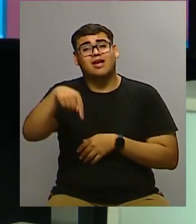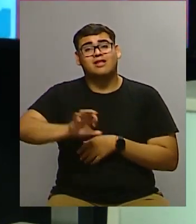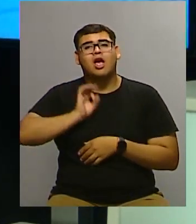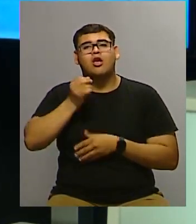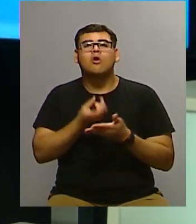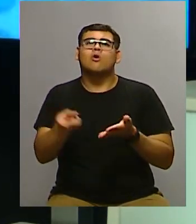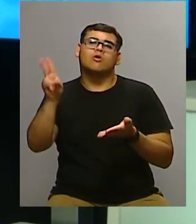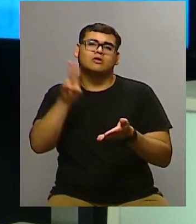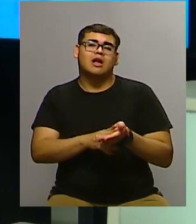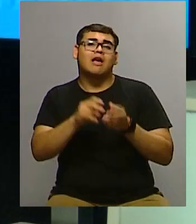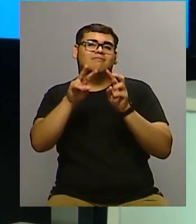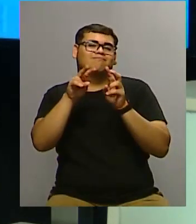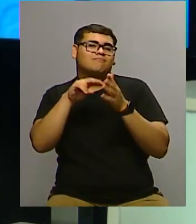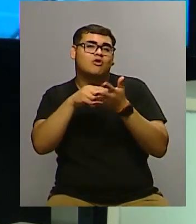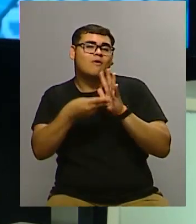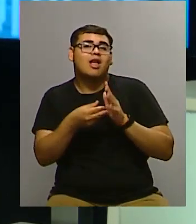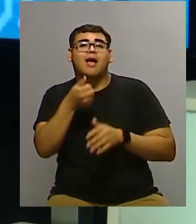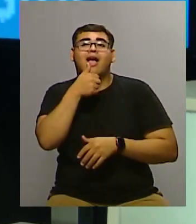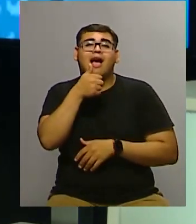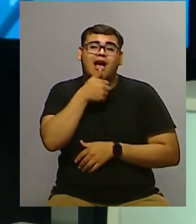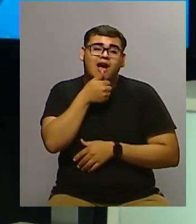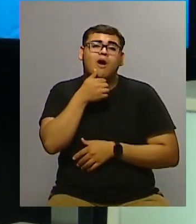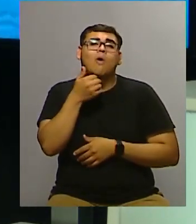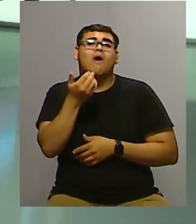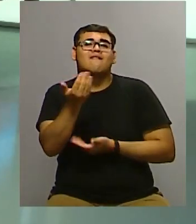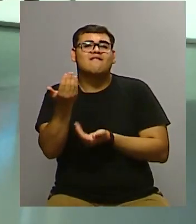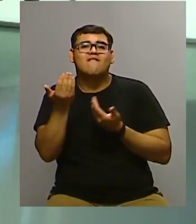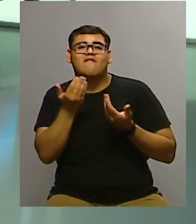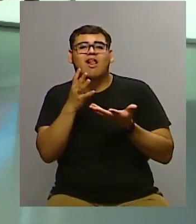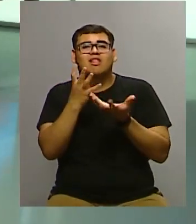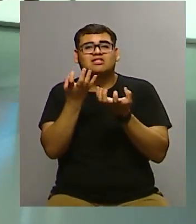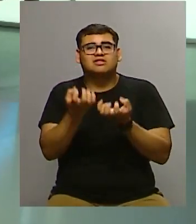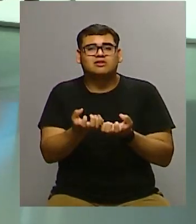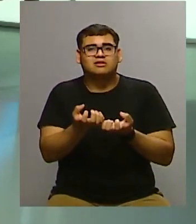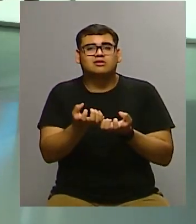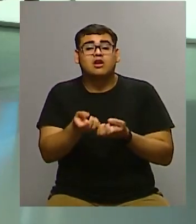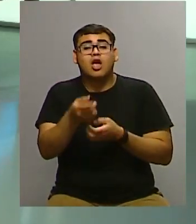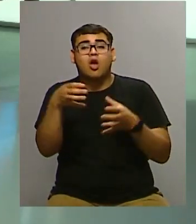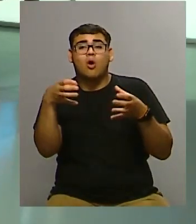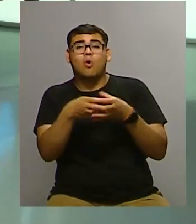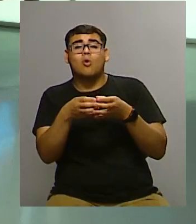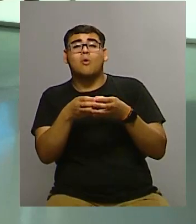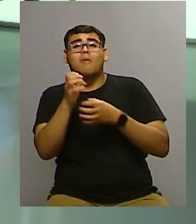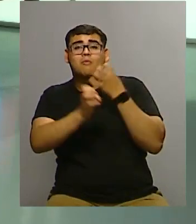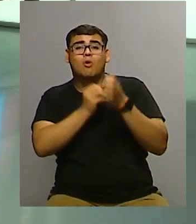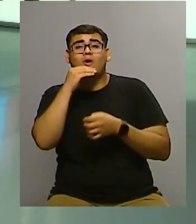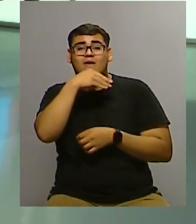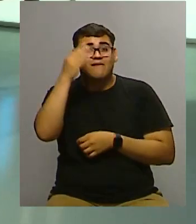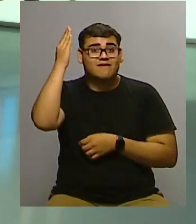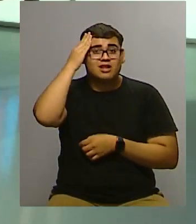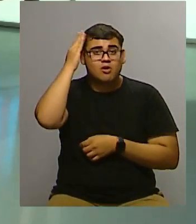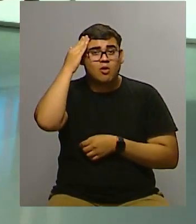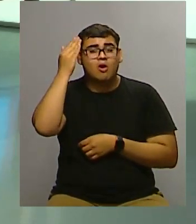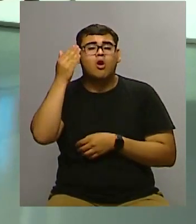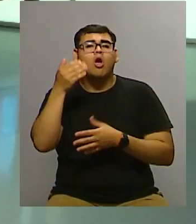nuevamente un problema con el tema del agua, escasez hídrica. ¿Cómo se hacen para enfrentar desde el sector vitivinícola eso que es un problema de larga